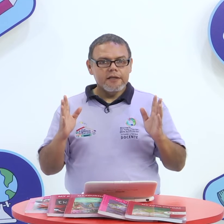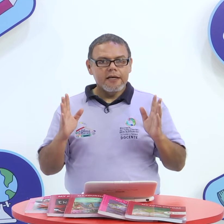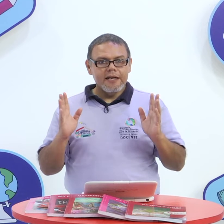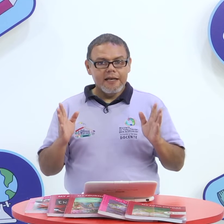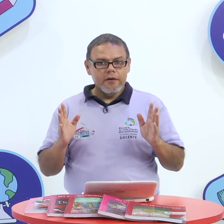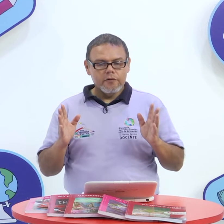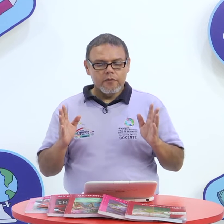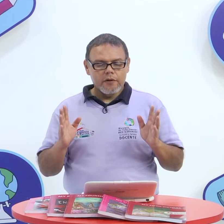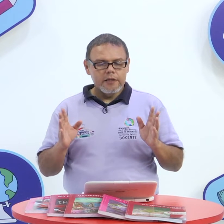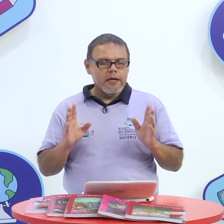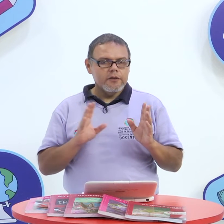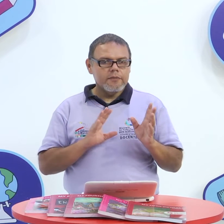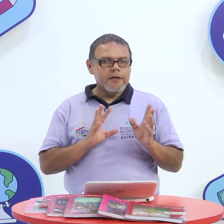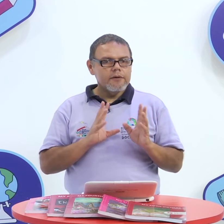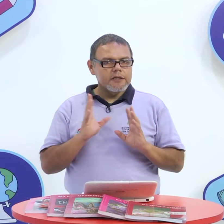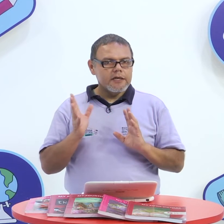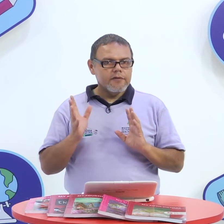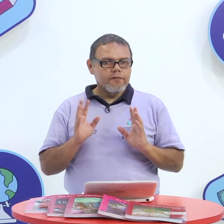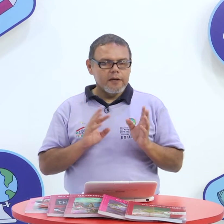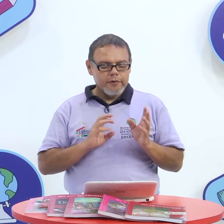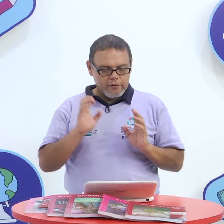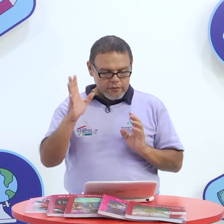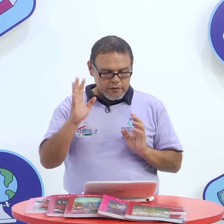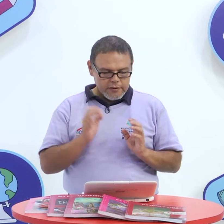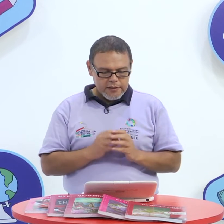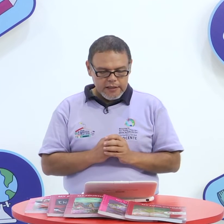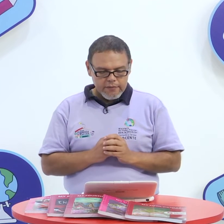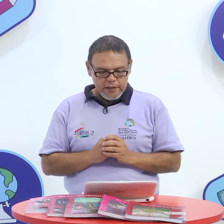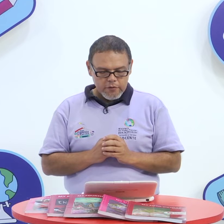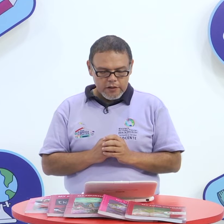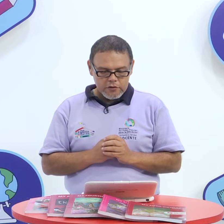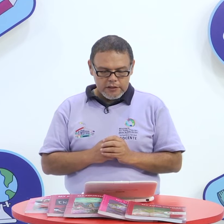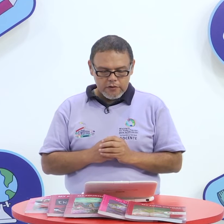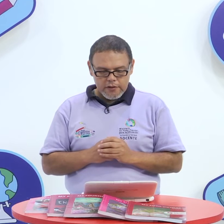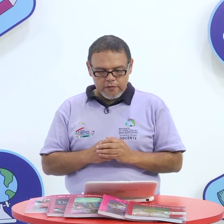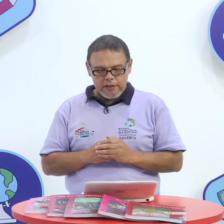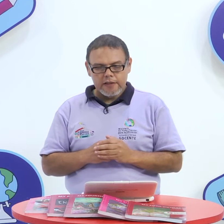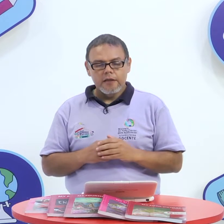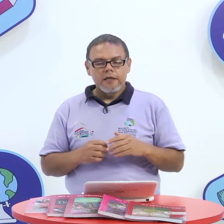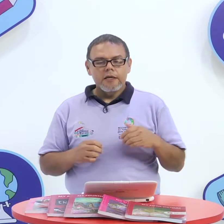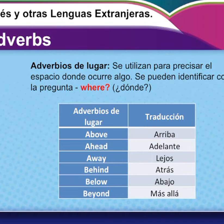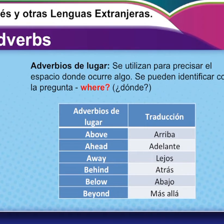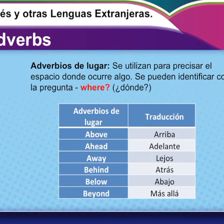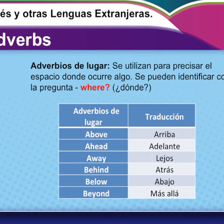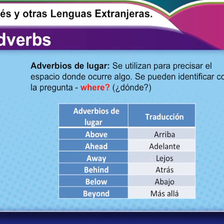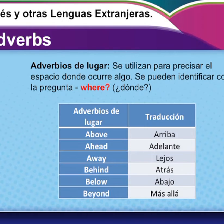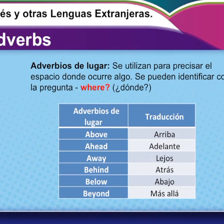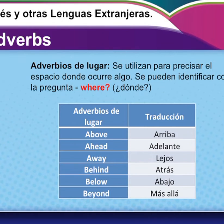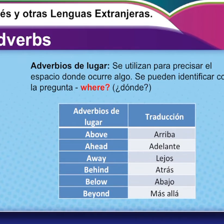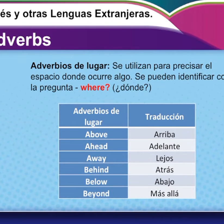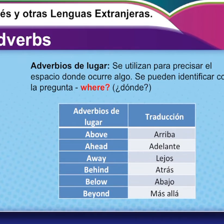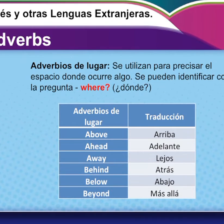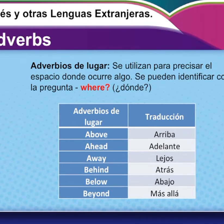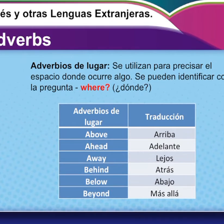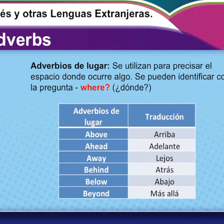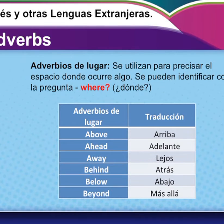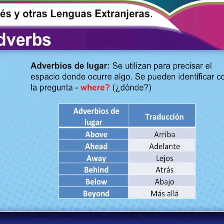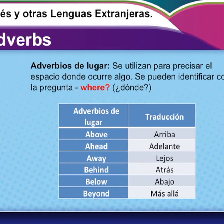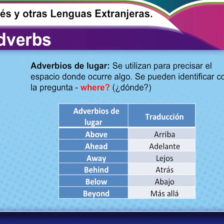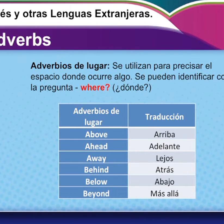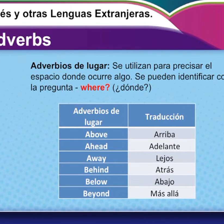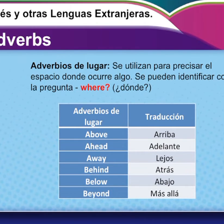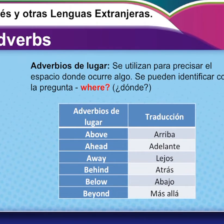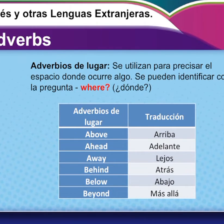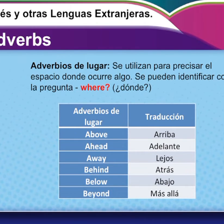quiere decir lejos, ¿ok? Hay otra palabrita que es far, pero ya veremos el contexto que se utiliza. Behind quiere decir